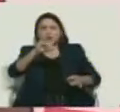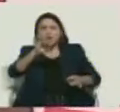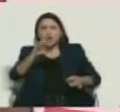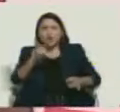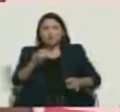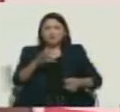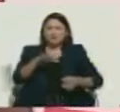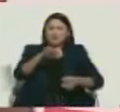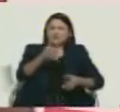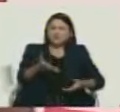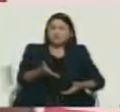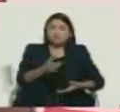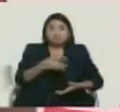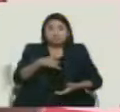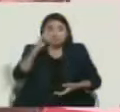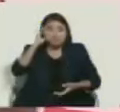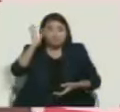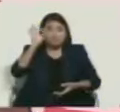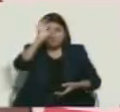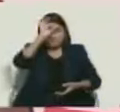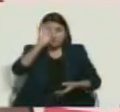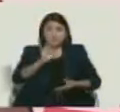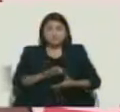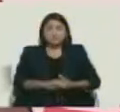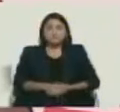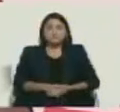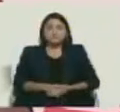salen, las tonterías que salen, que sacan ellos mismos.